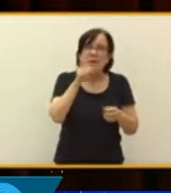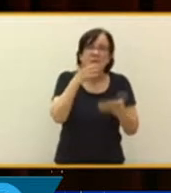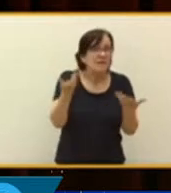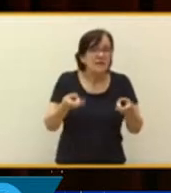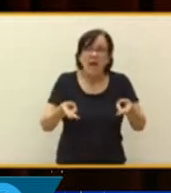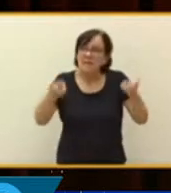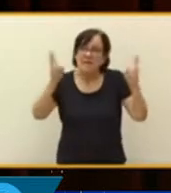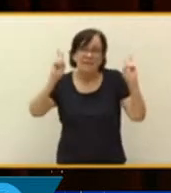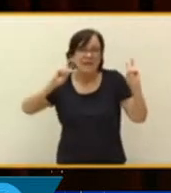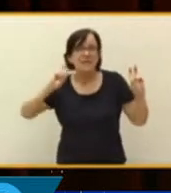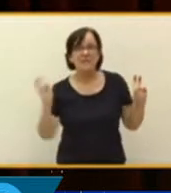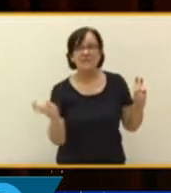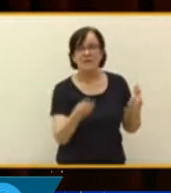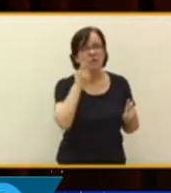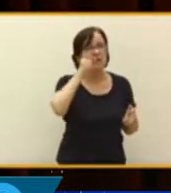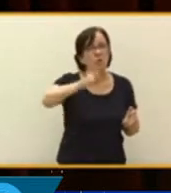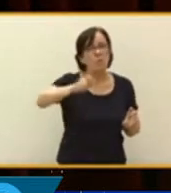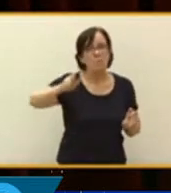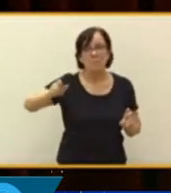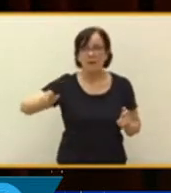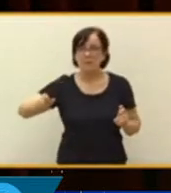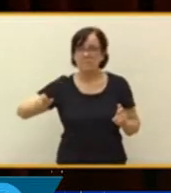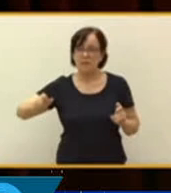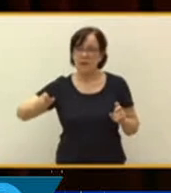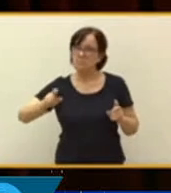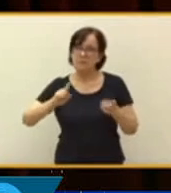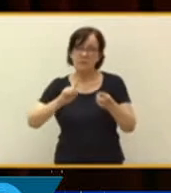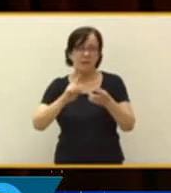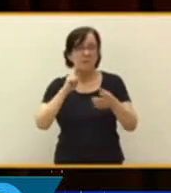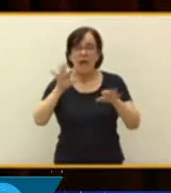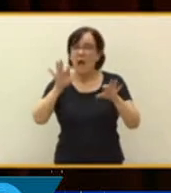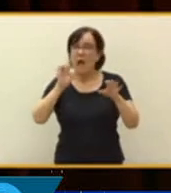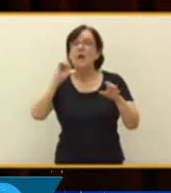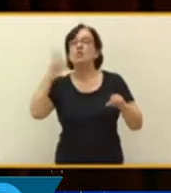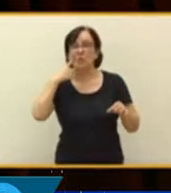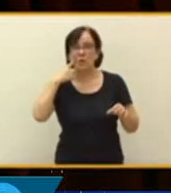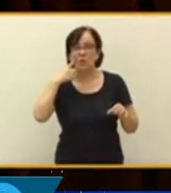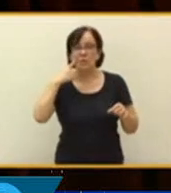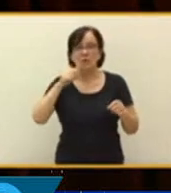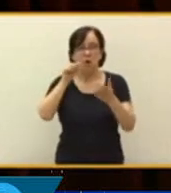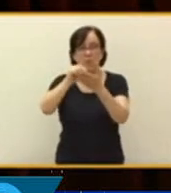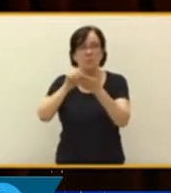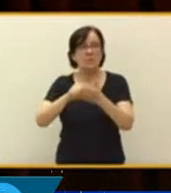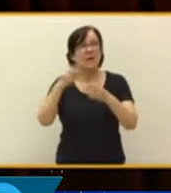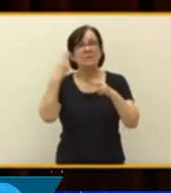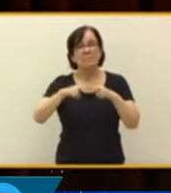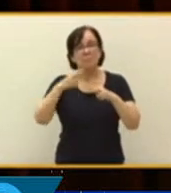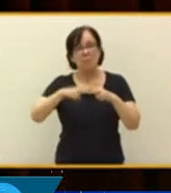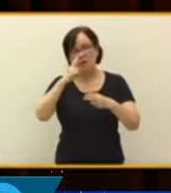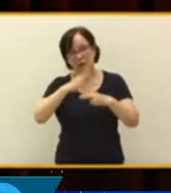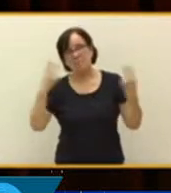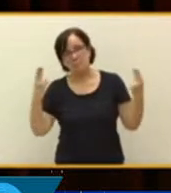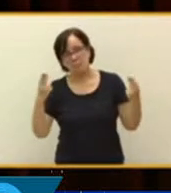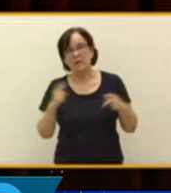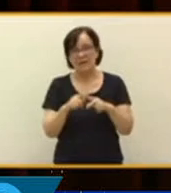O sea, o no sé, o una camiseta del Che Guevara, pero no, de chaquea no, yo de traje. Pero, ¿qué estupidez es? Bueno,